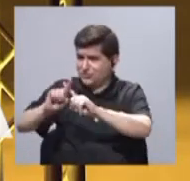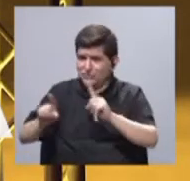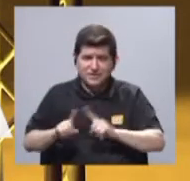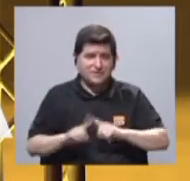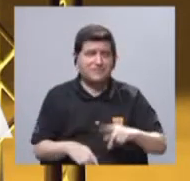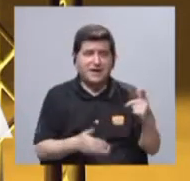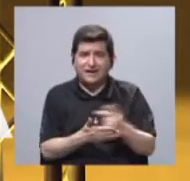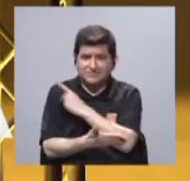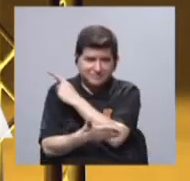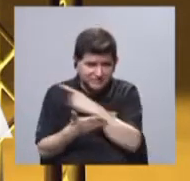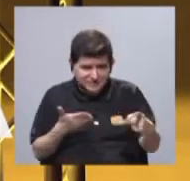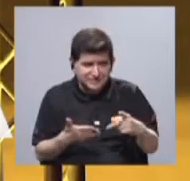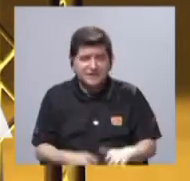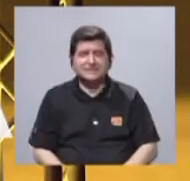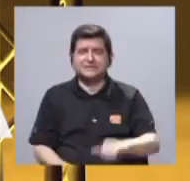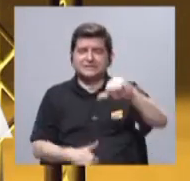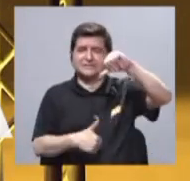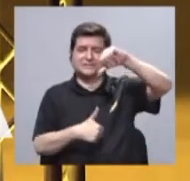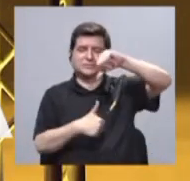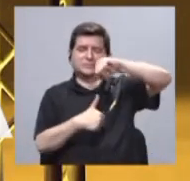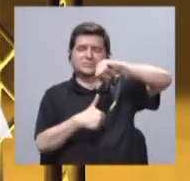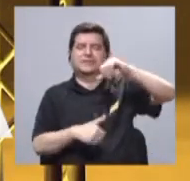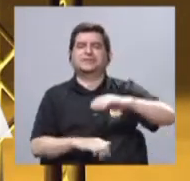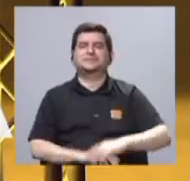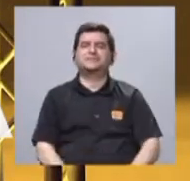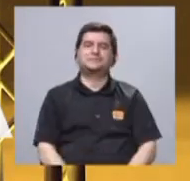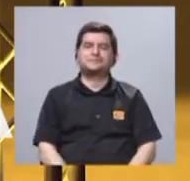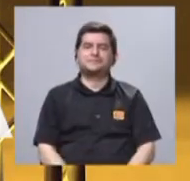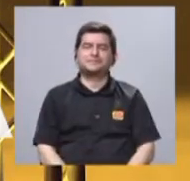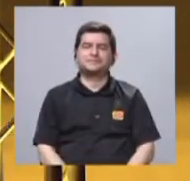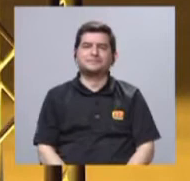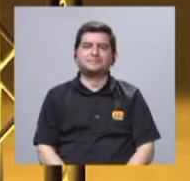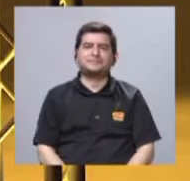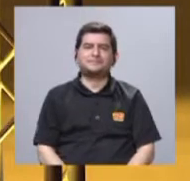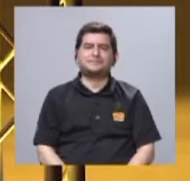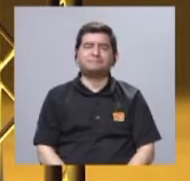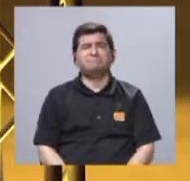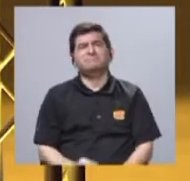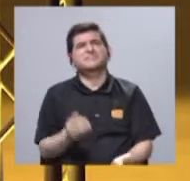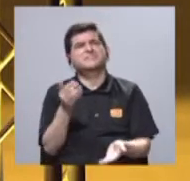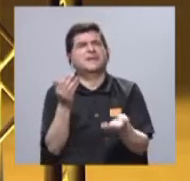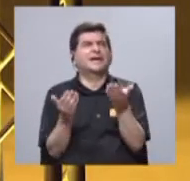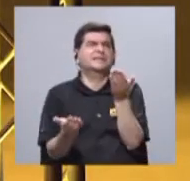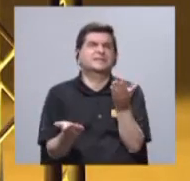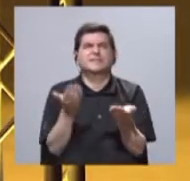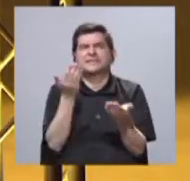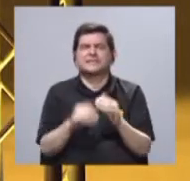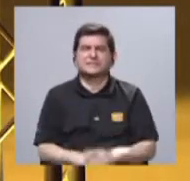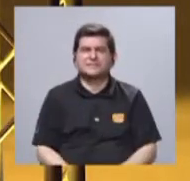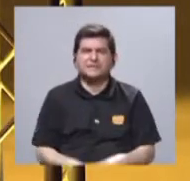ser el caso de las distintas provincias centroamericanas.